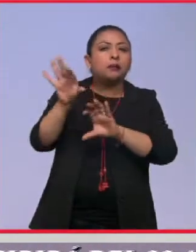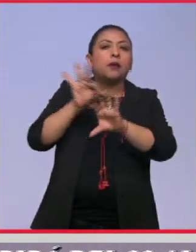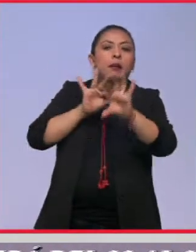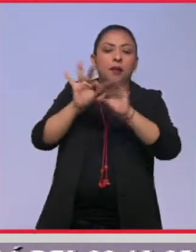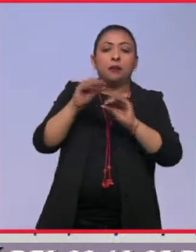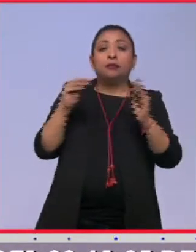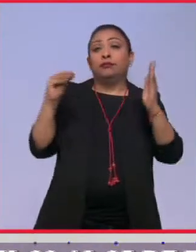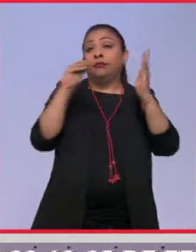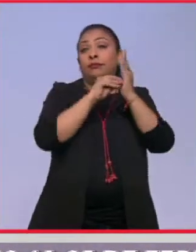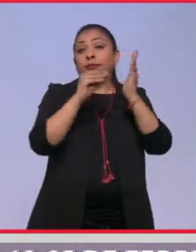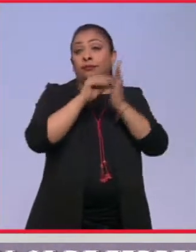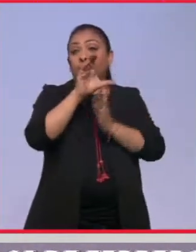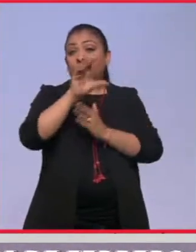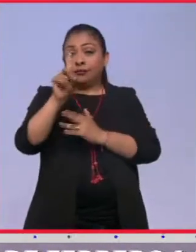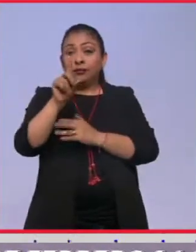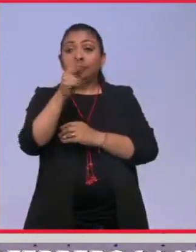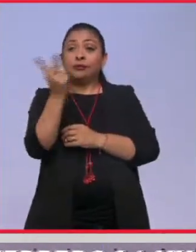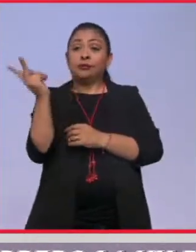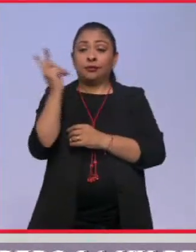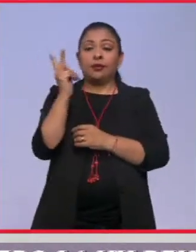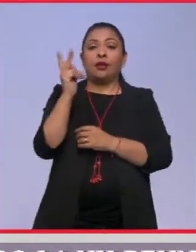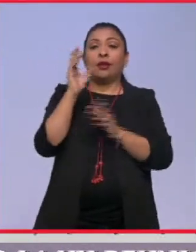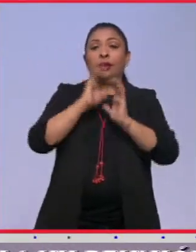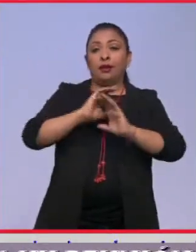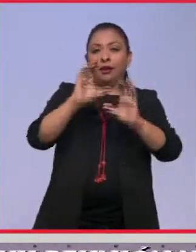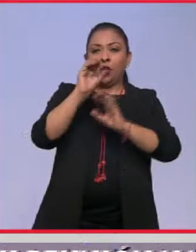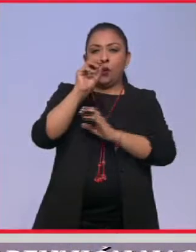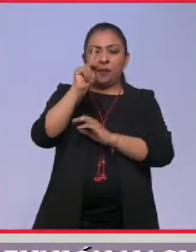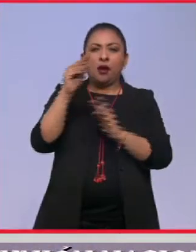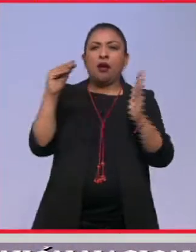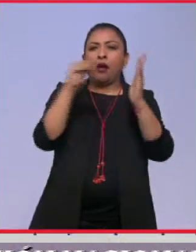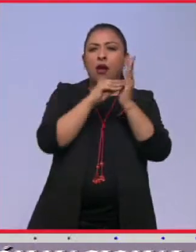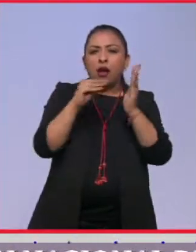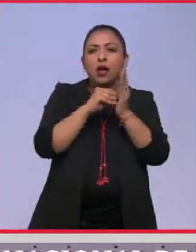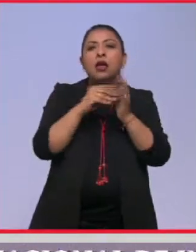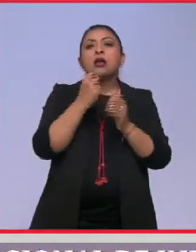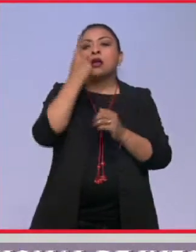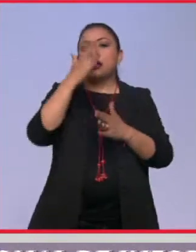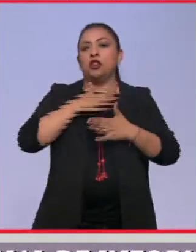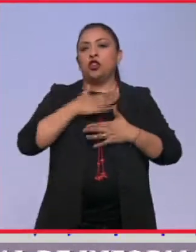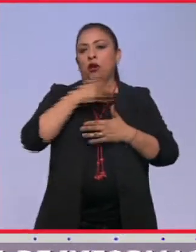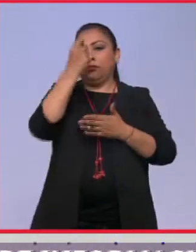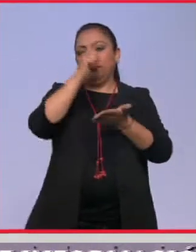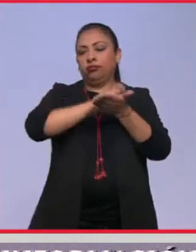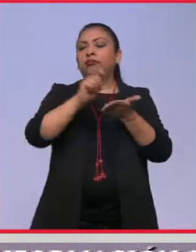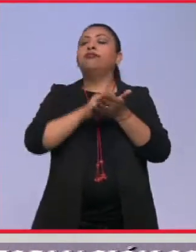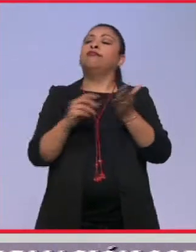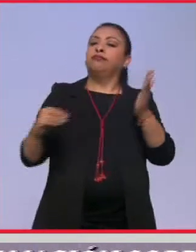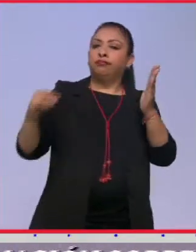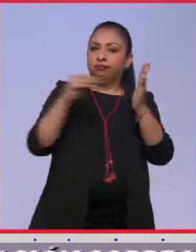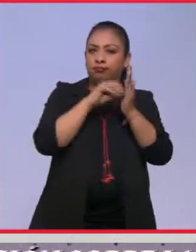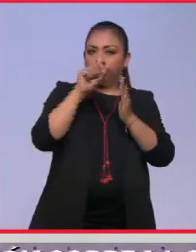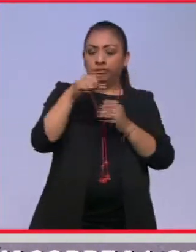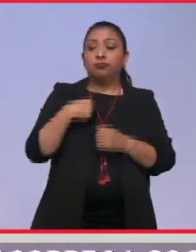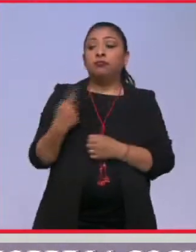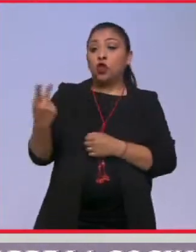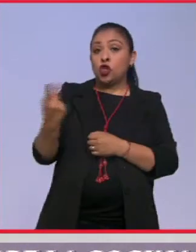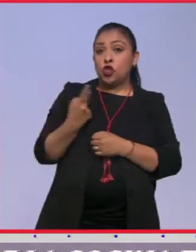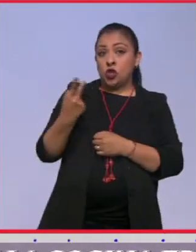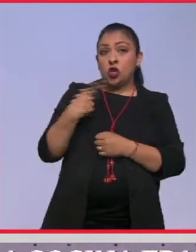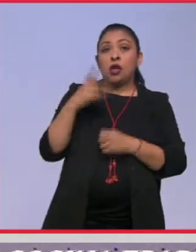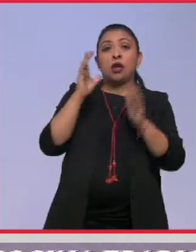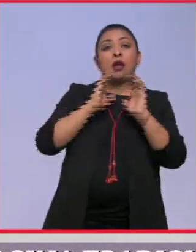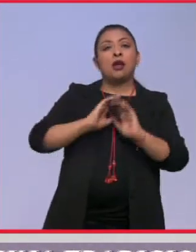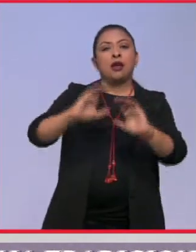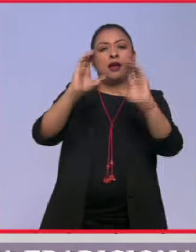esta producción, además, los cantantes de ópera incluyeron piezas de su autoría. Los dos somos